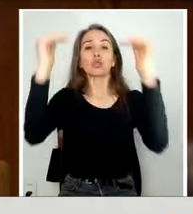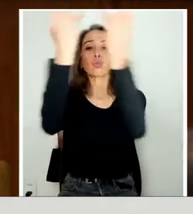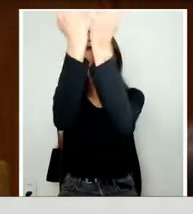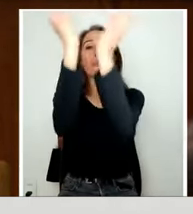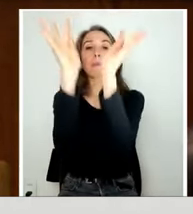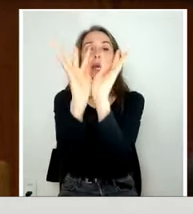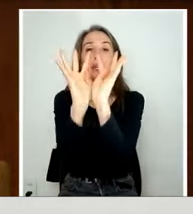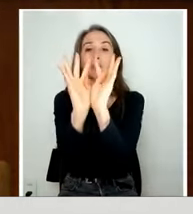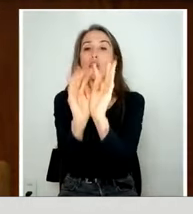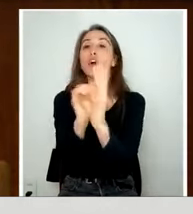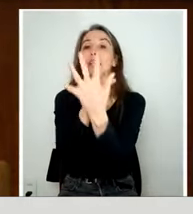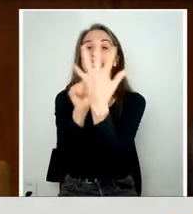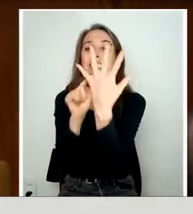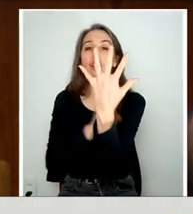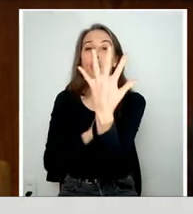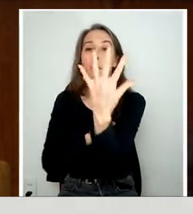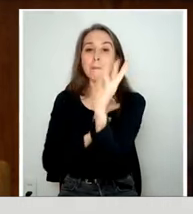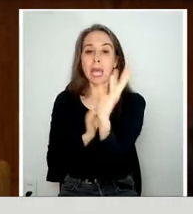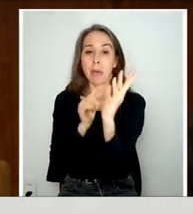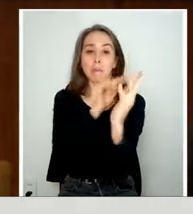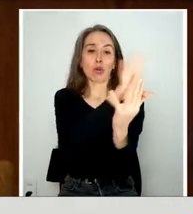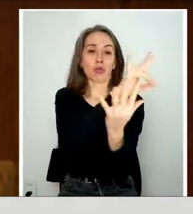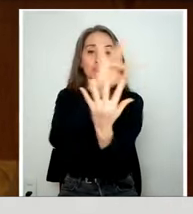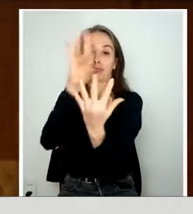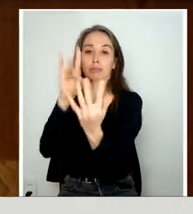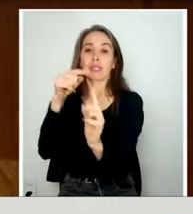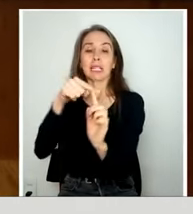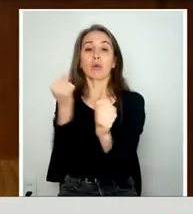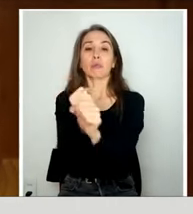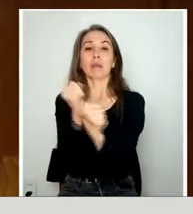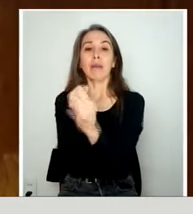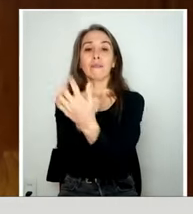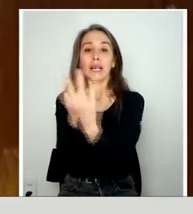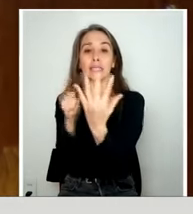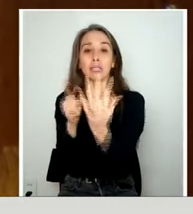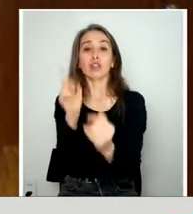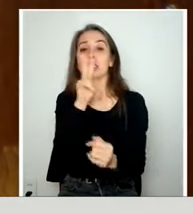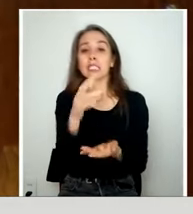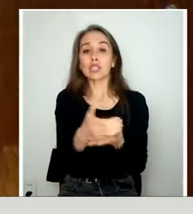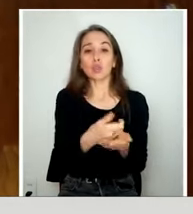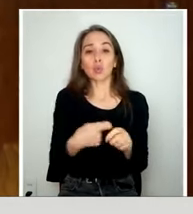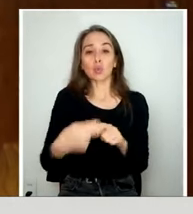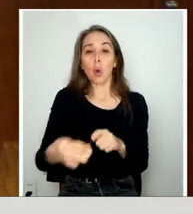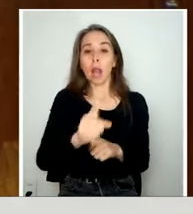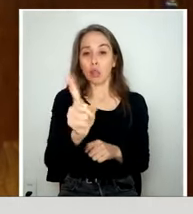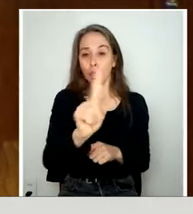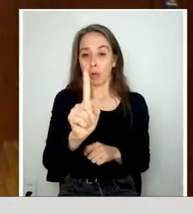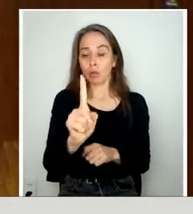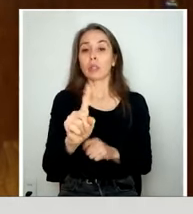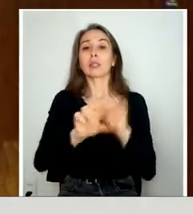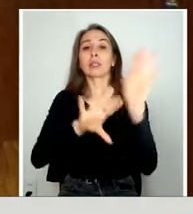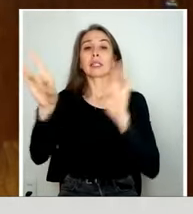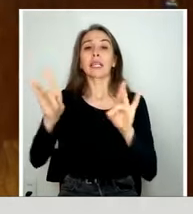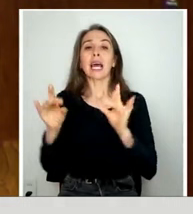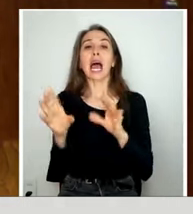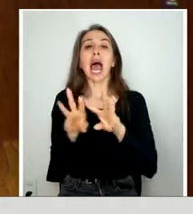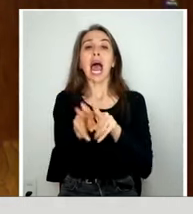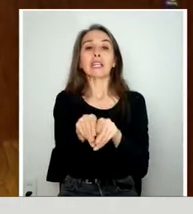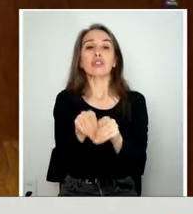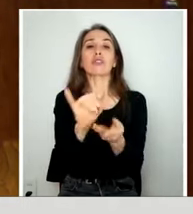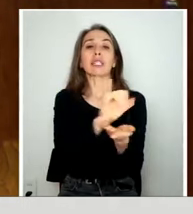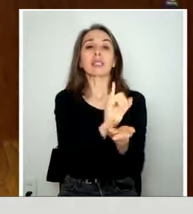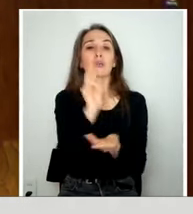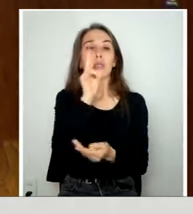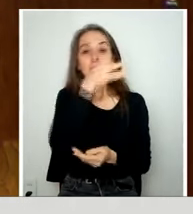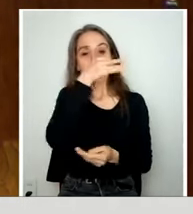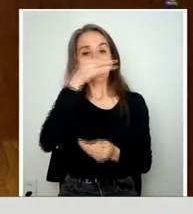miembros titulares quienes desempeñarán sus funciones a honorem y serán designados por asociaciones instituciones sin fines de lucro que